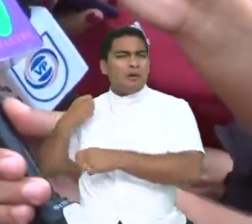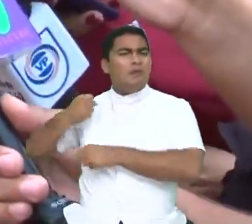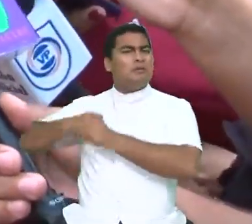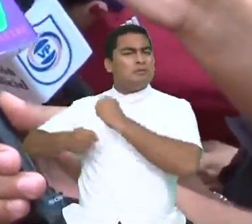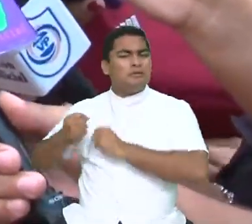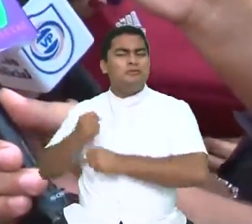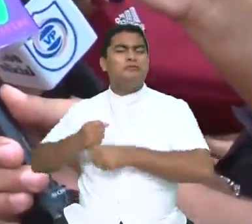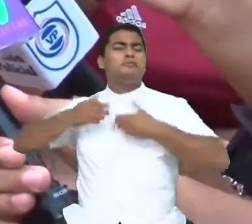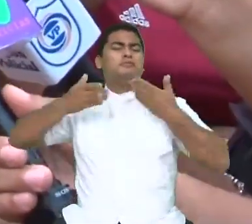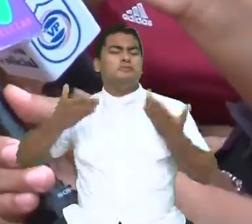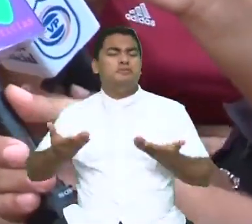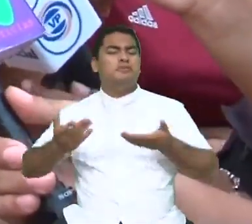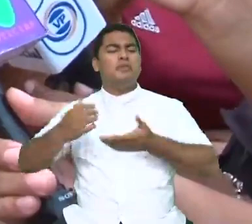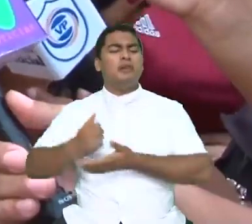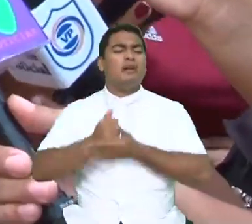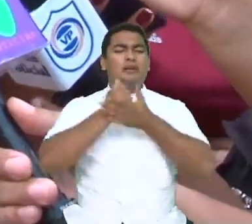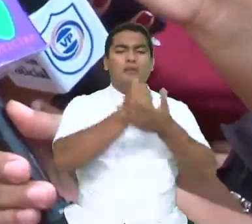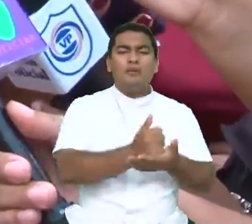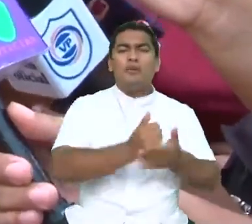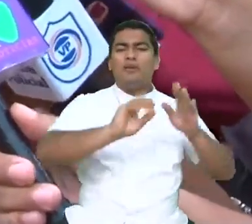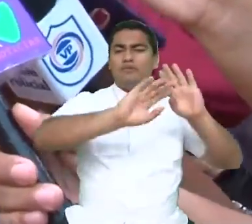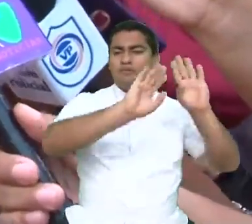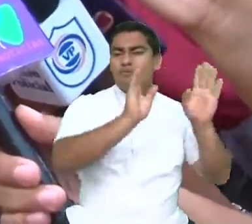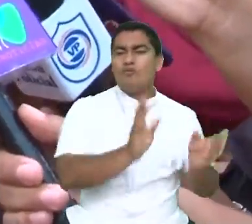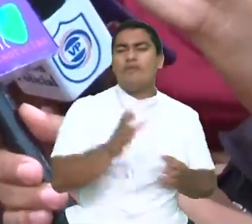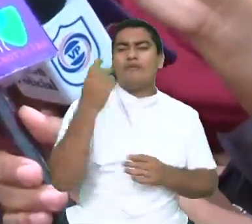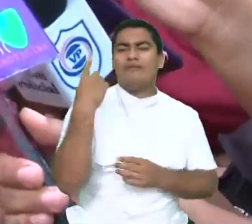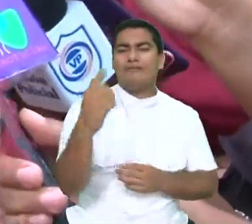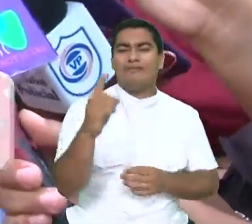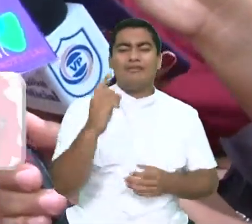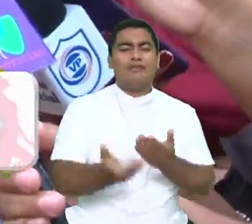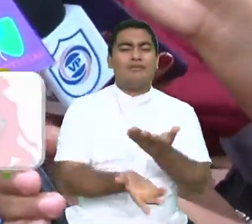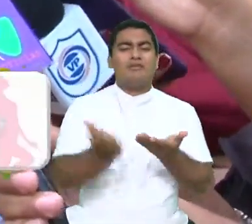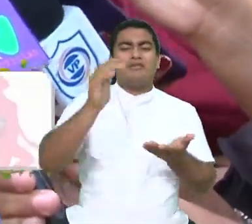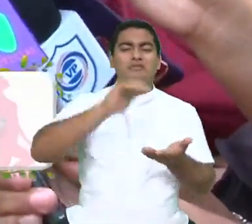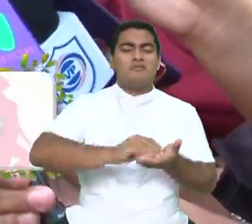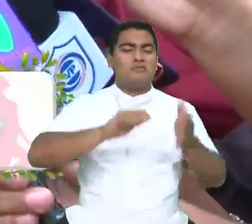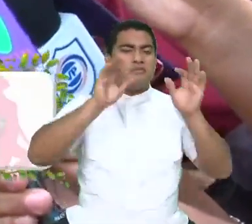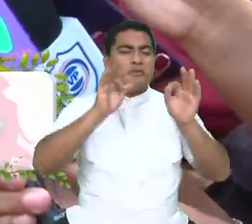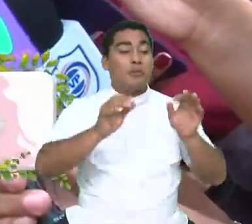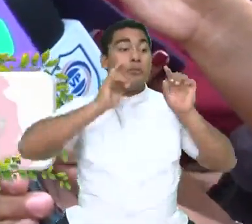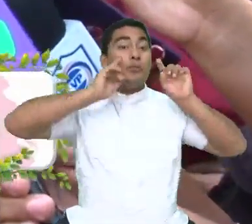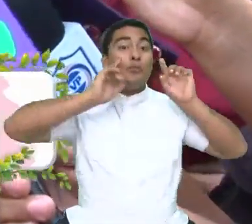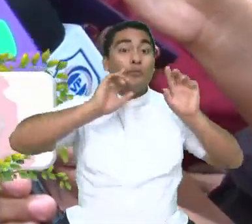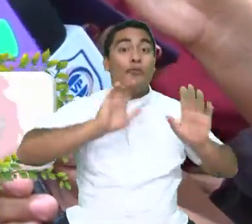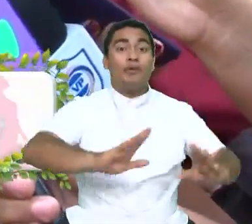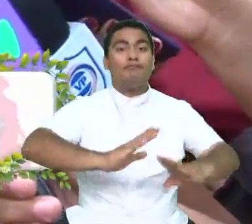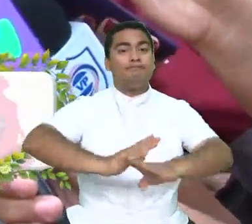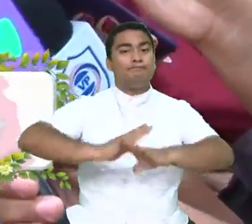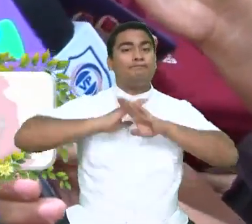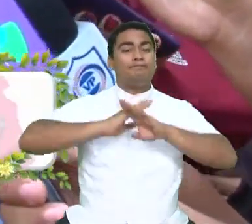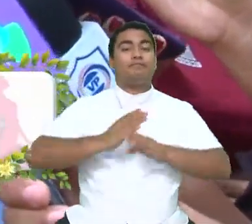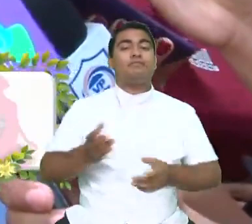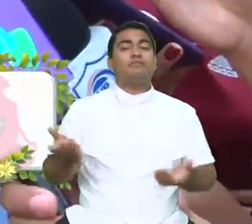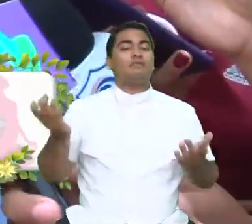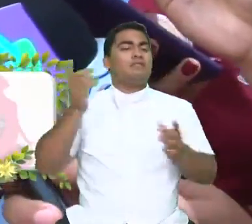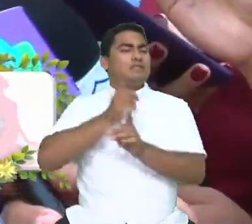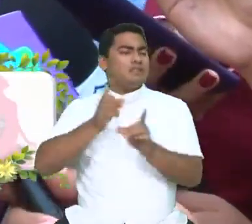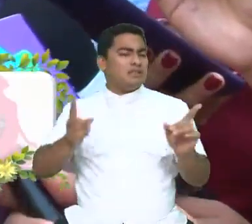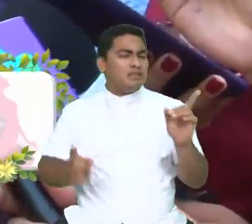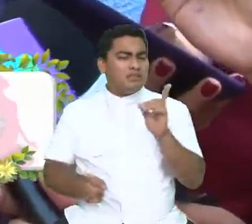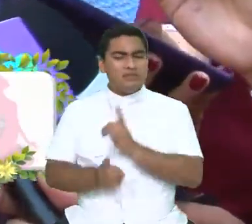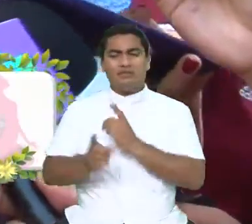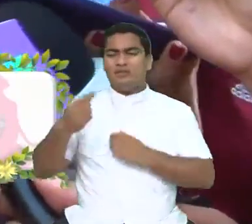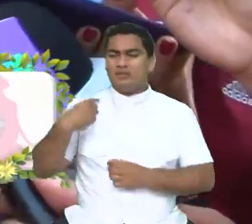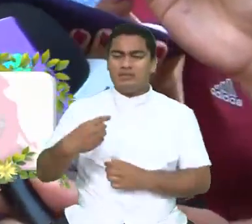de los derechos, en pro de la restitución de la garantía de protección y seguridad que deberían de estar presentes cada